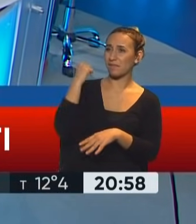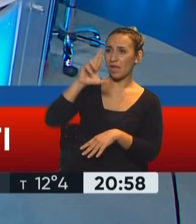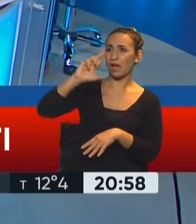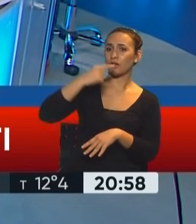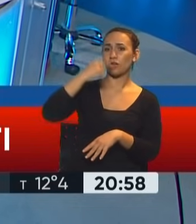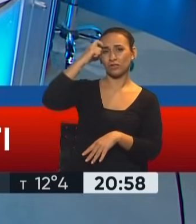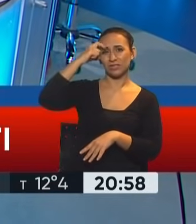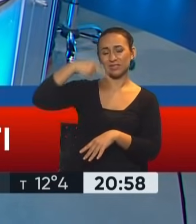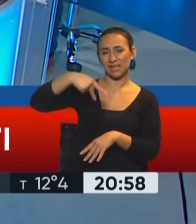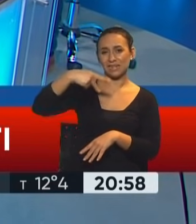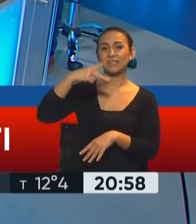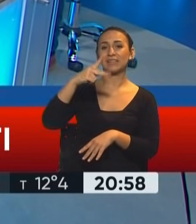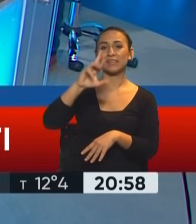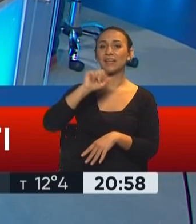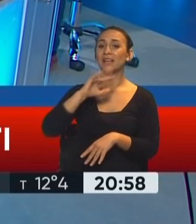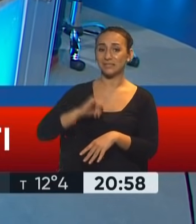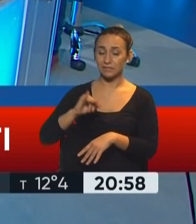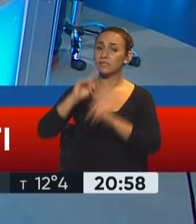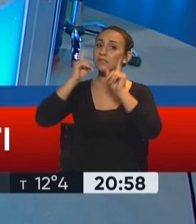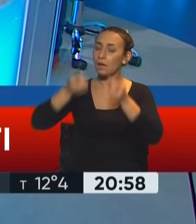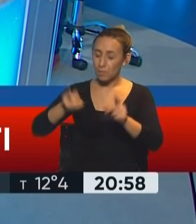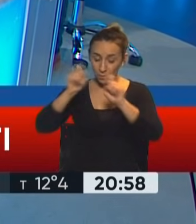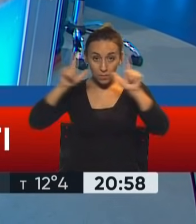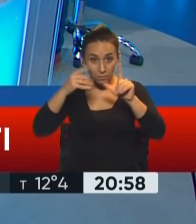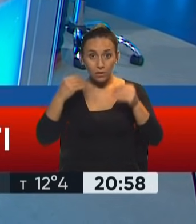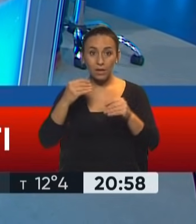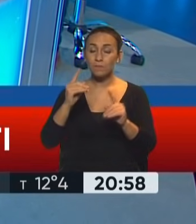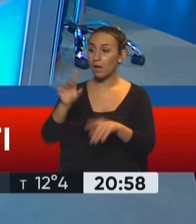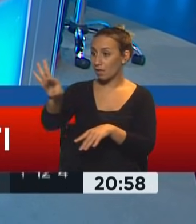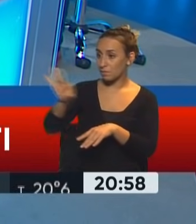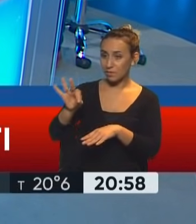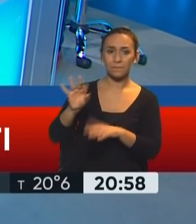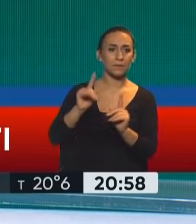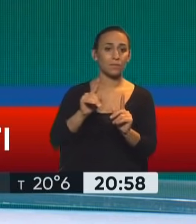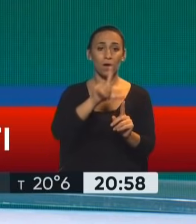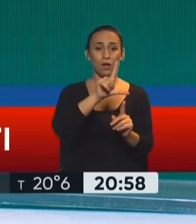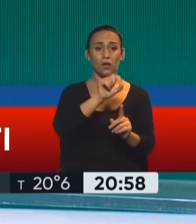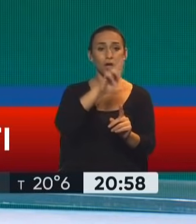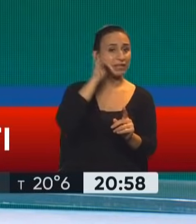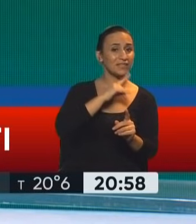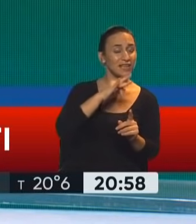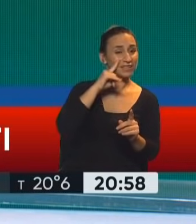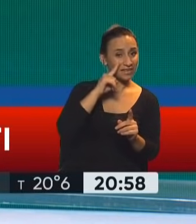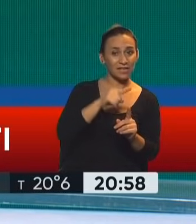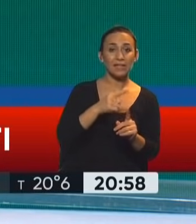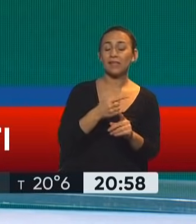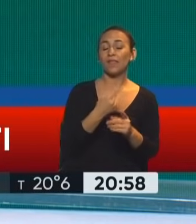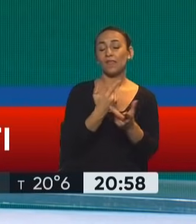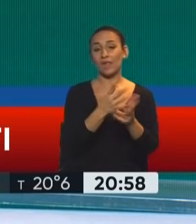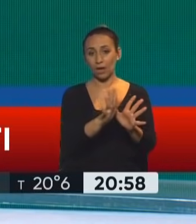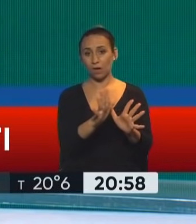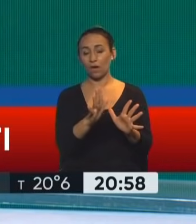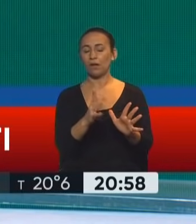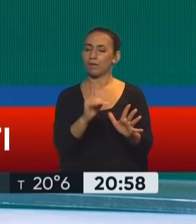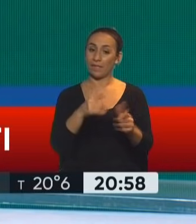lo sorprendieron porque decidieron en el momento que iban a elegir el presidente. Y Lorenzetti, como dijo Néstor Espósito, desde que se fue quiere volver a ser el presidente.